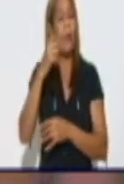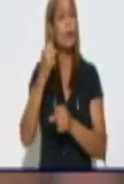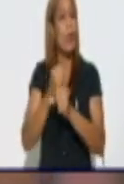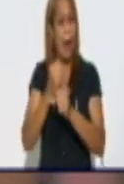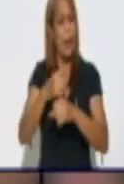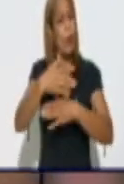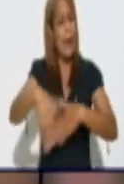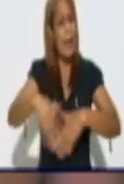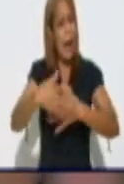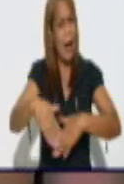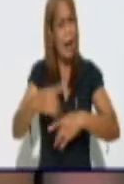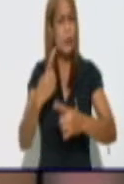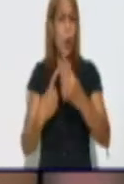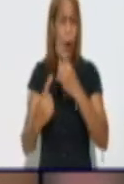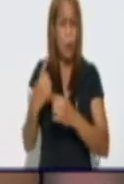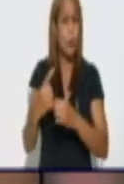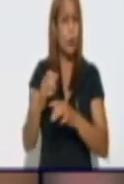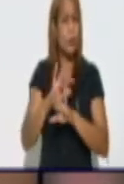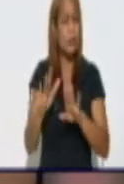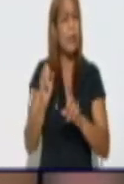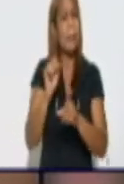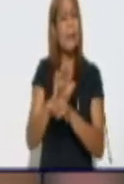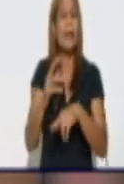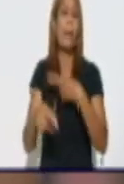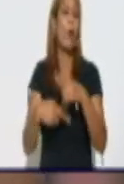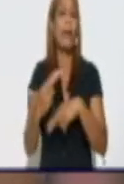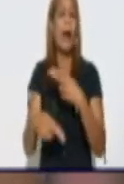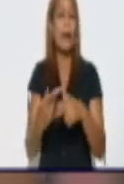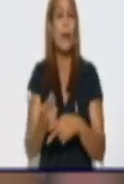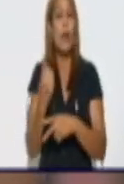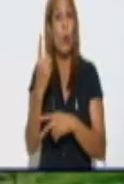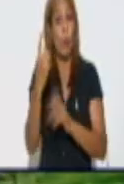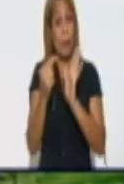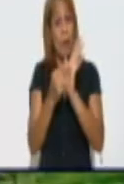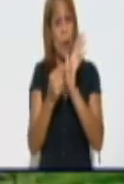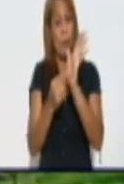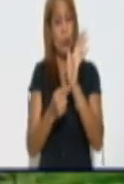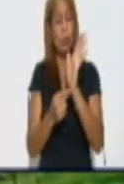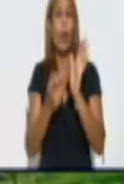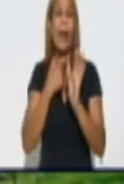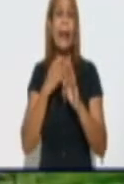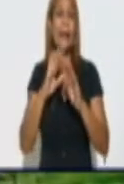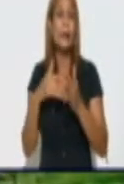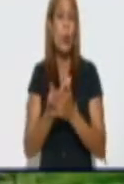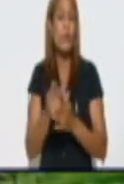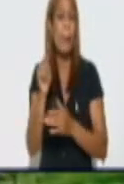se empiezan a dar los primeros pasos para comenzar en la parte de Rosa la Bayamesa. Esta rotura que hay en la avenida